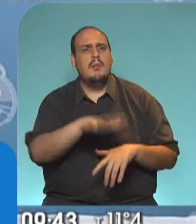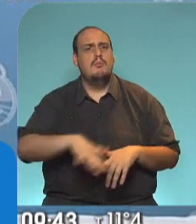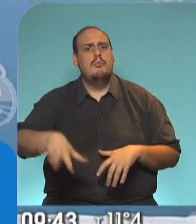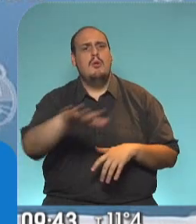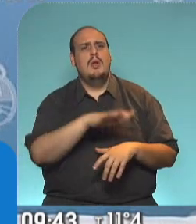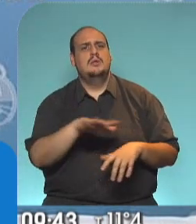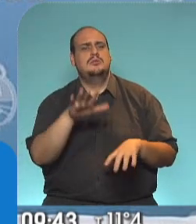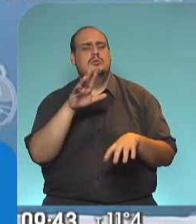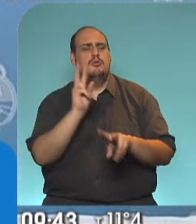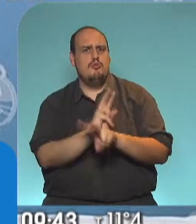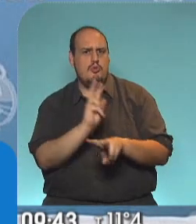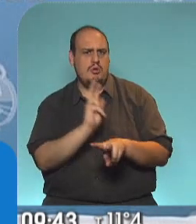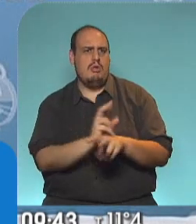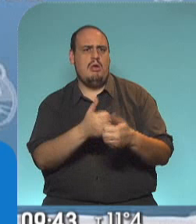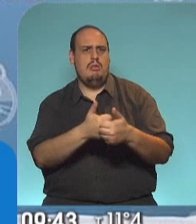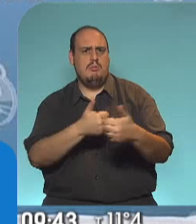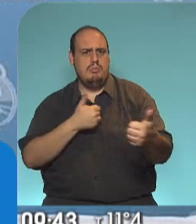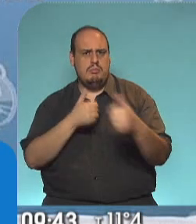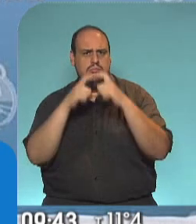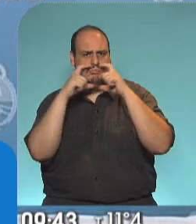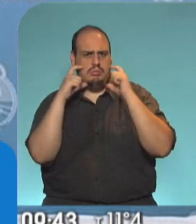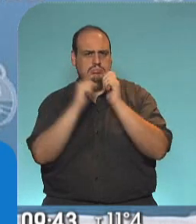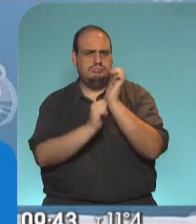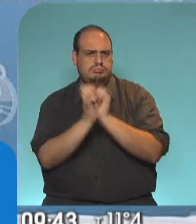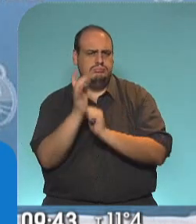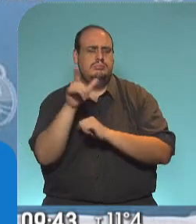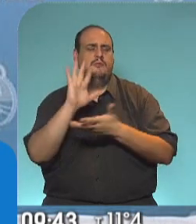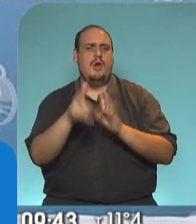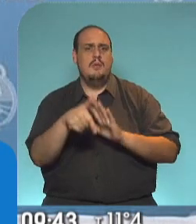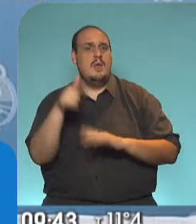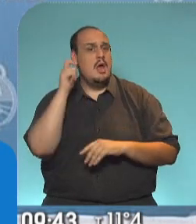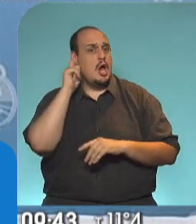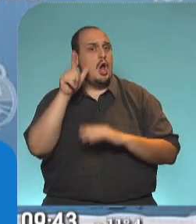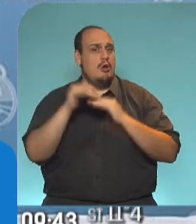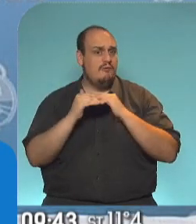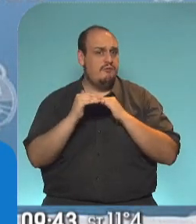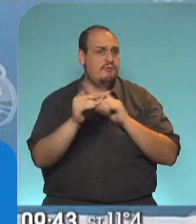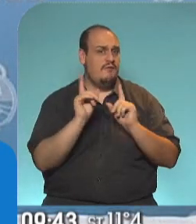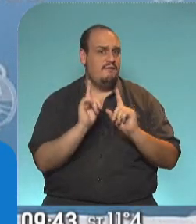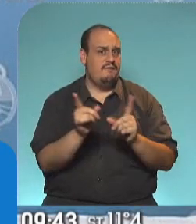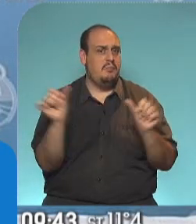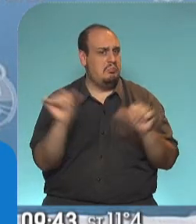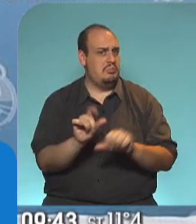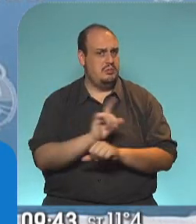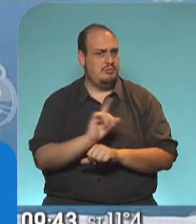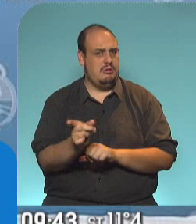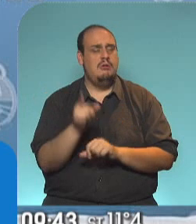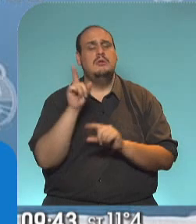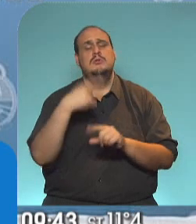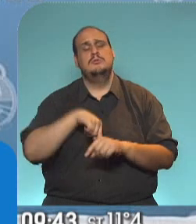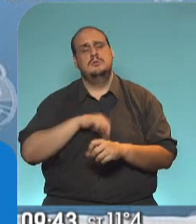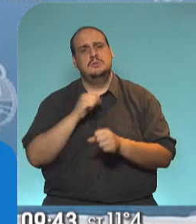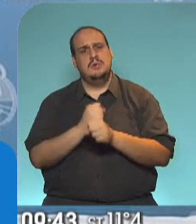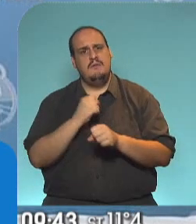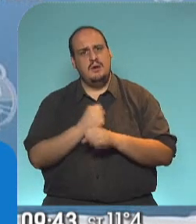distanciamiento físico y las recomendaciones habituales para sostener ese logro es relevante seguir trabajando para